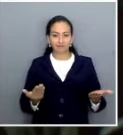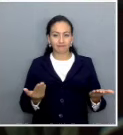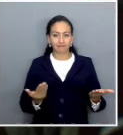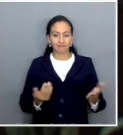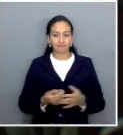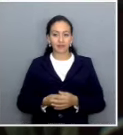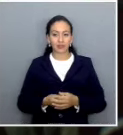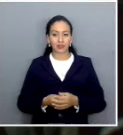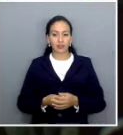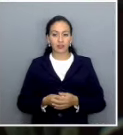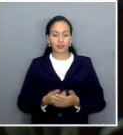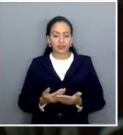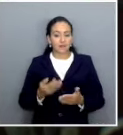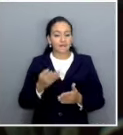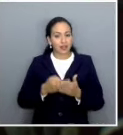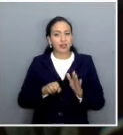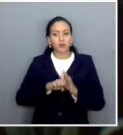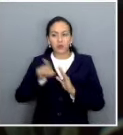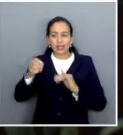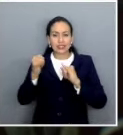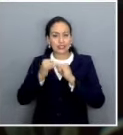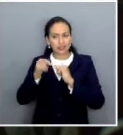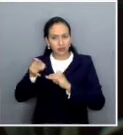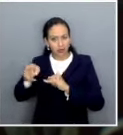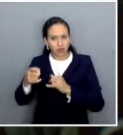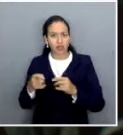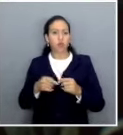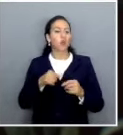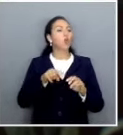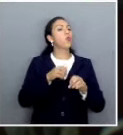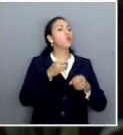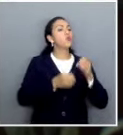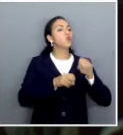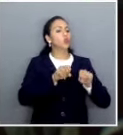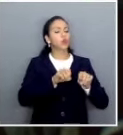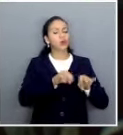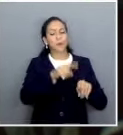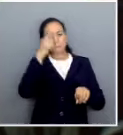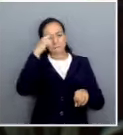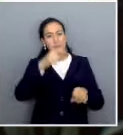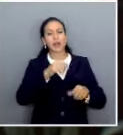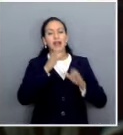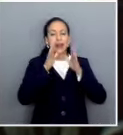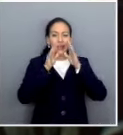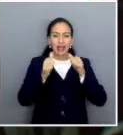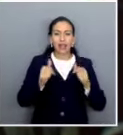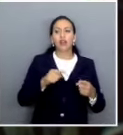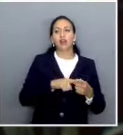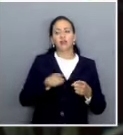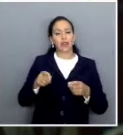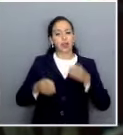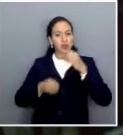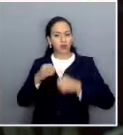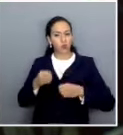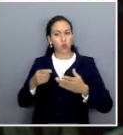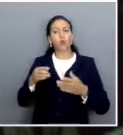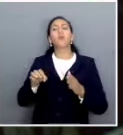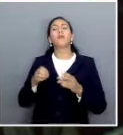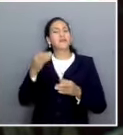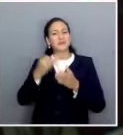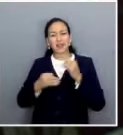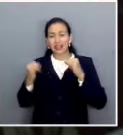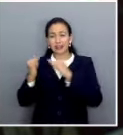tribunales como tribunales federales como falta el de justicia administrativa, faltan los tribunales agrarios, faltan las